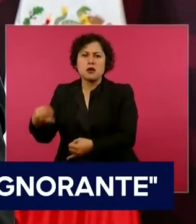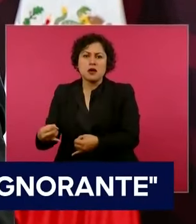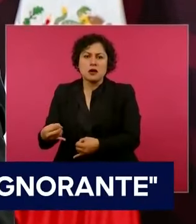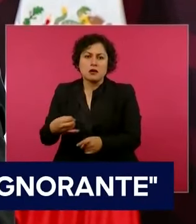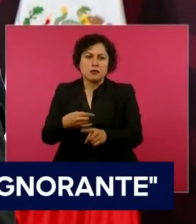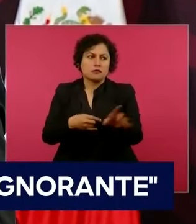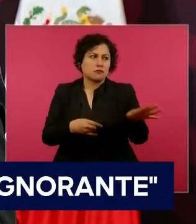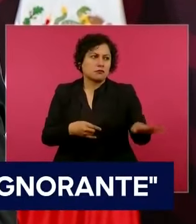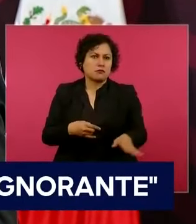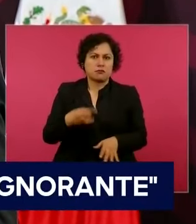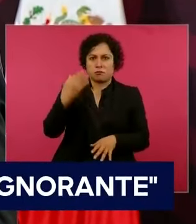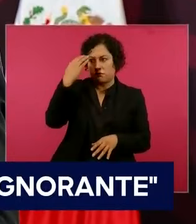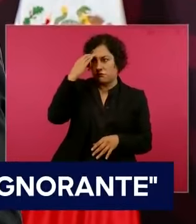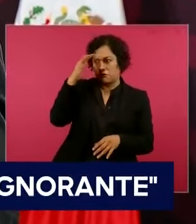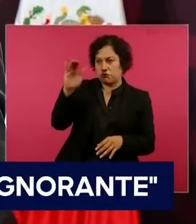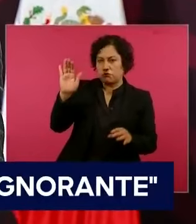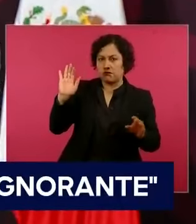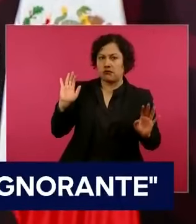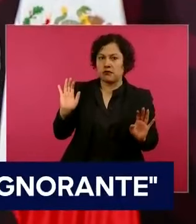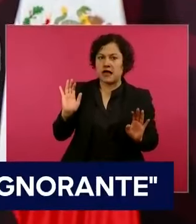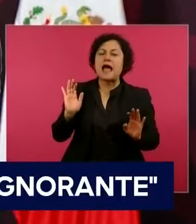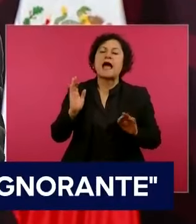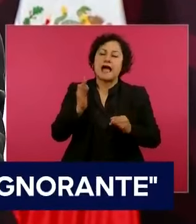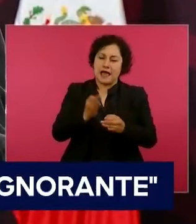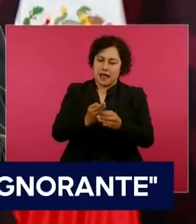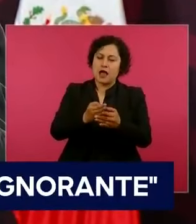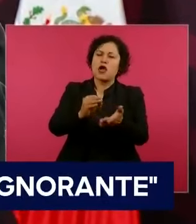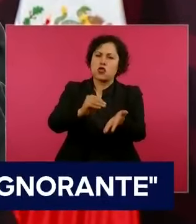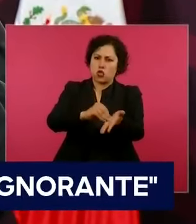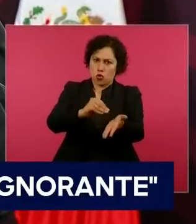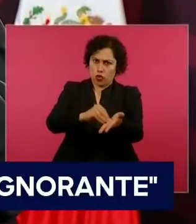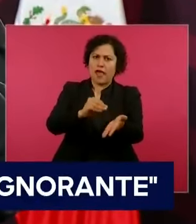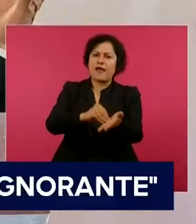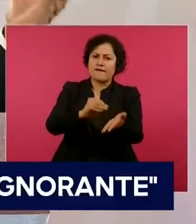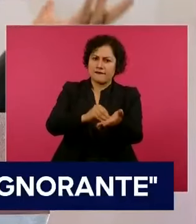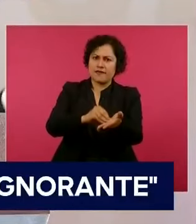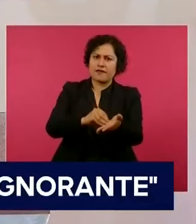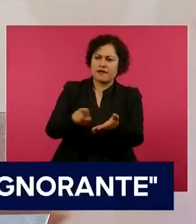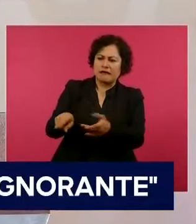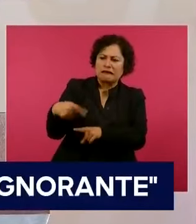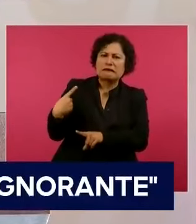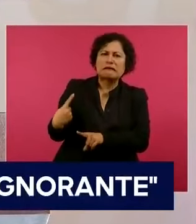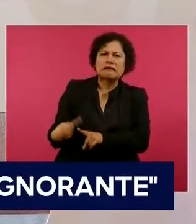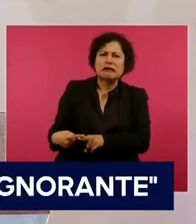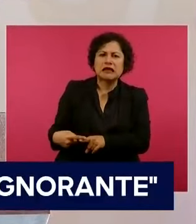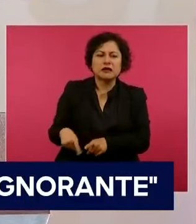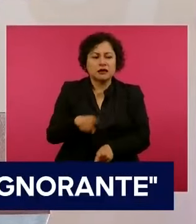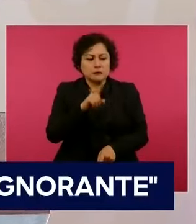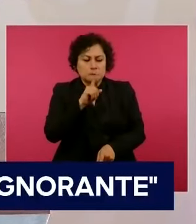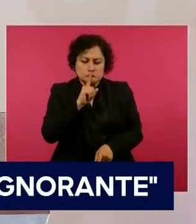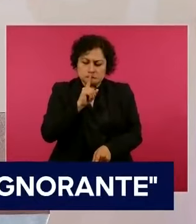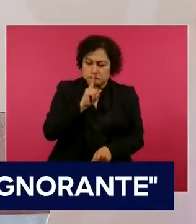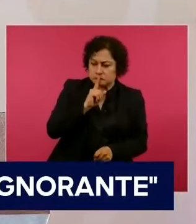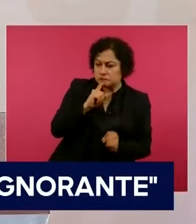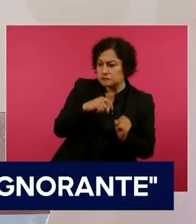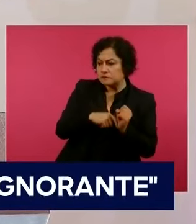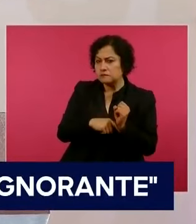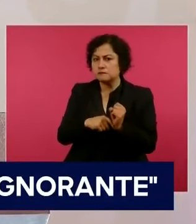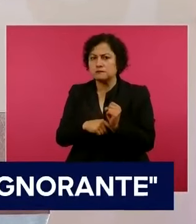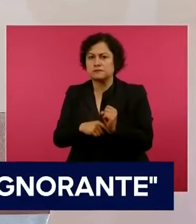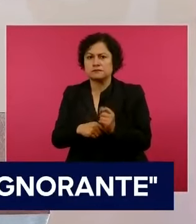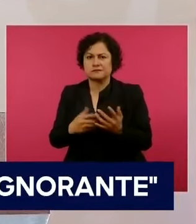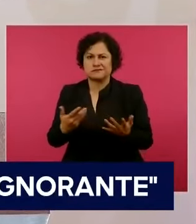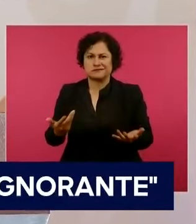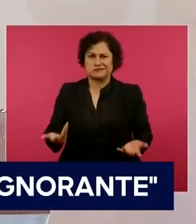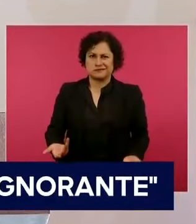Pero más allá de esta discusión que no tiene, insisto, no tiene ninguna razón de ser, y sobre todo cuál es el propósito de decir